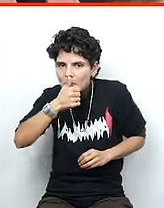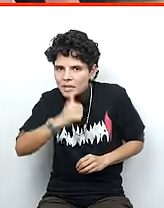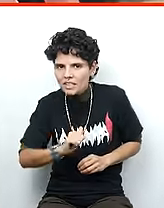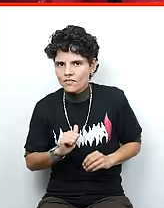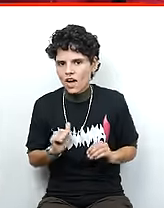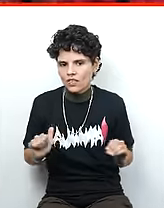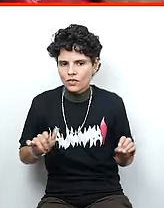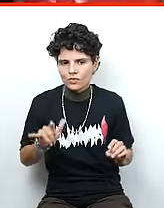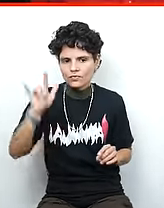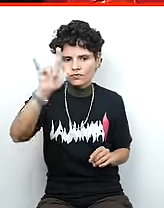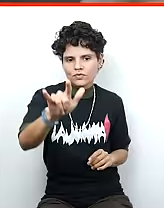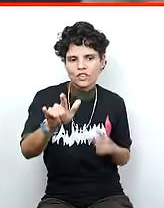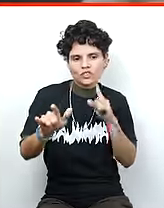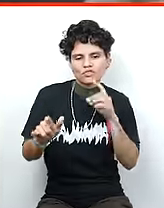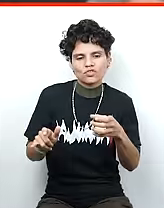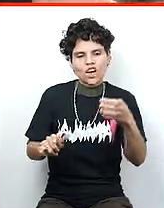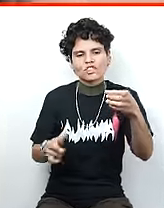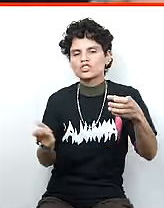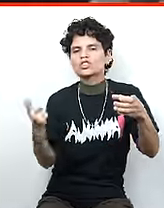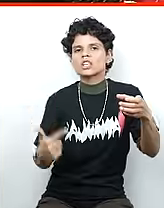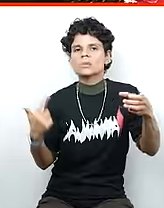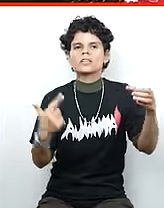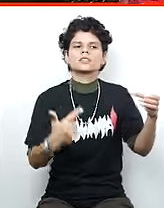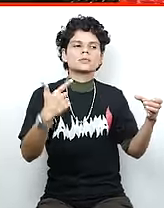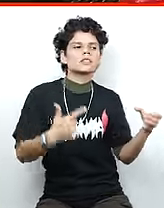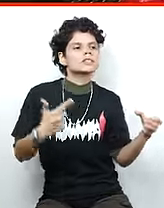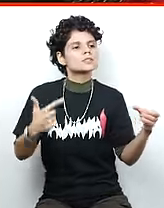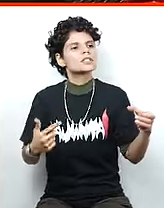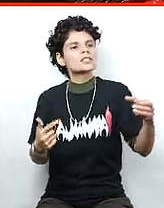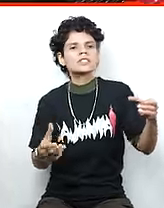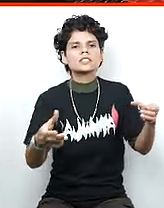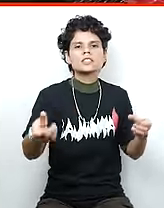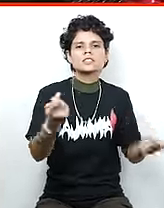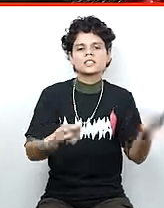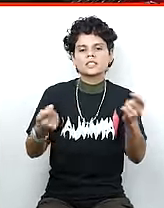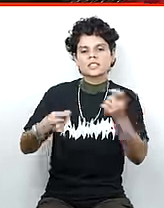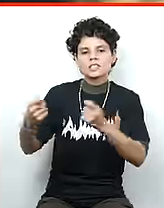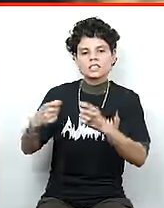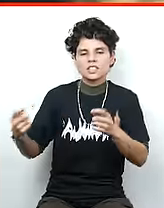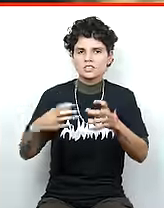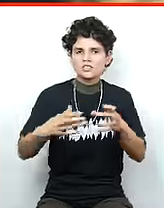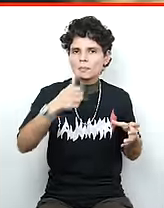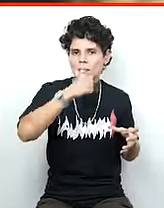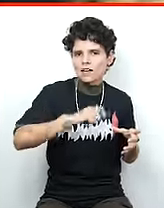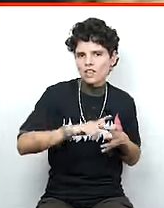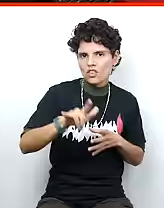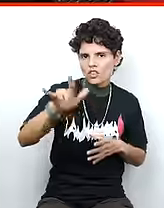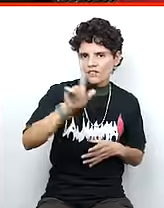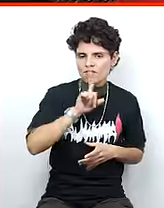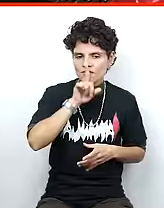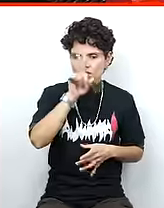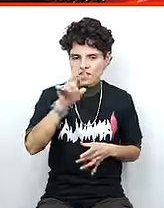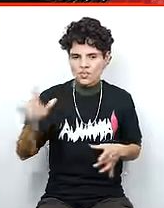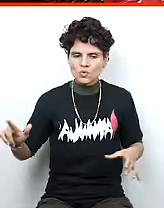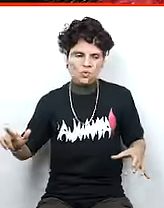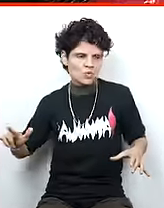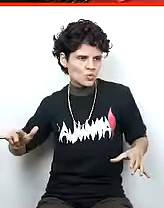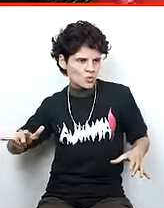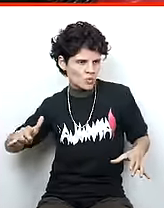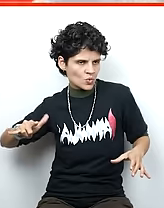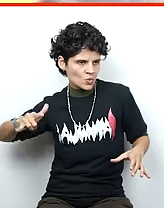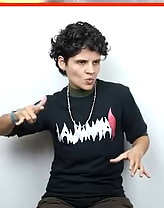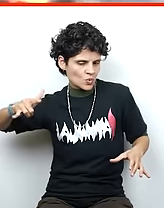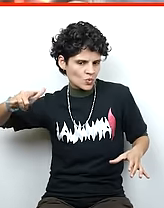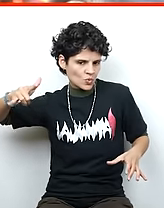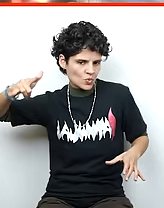Contemos la verdad. Ahí vendíamos los vasos a 7 lucas. Ya, pues, y ahí en ese momento que estábamos bien, contratamos nuestro jet privado. Aparecíamos así